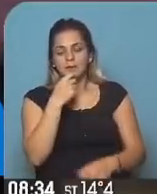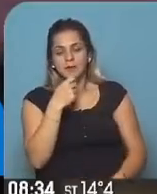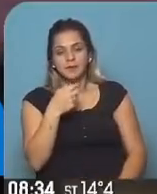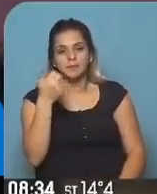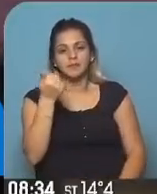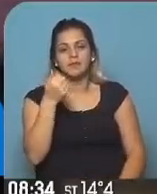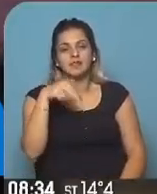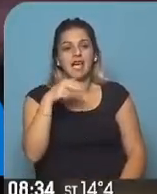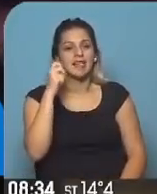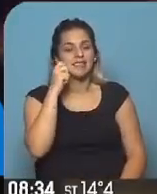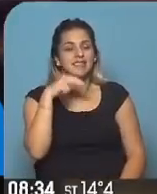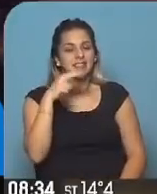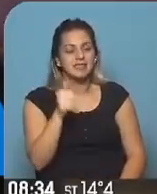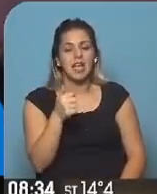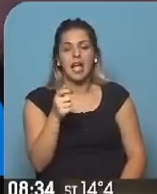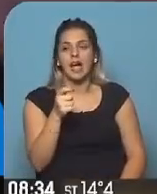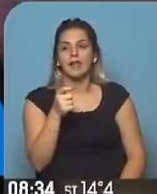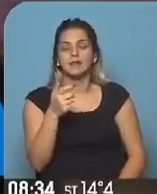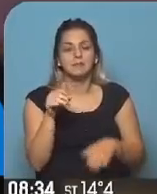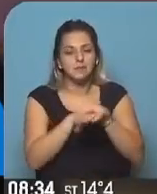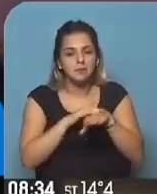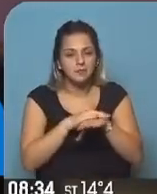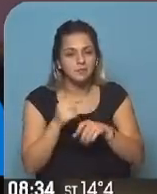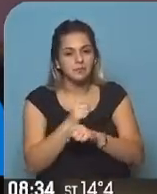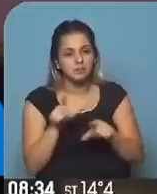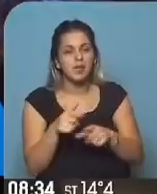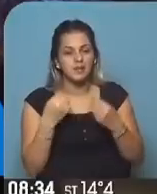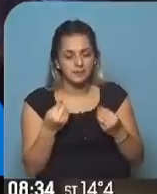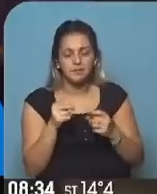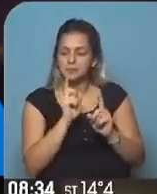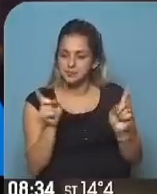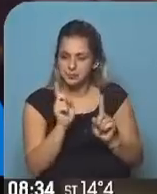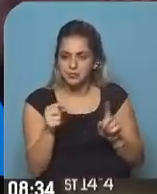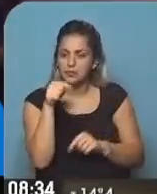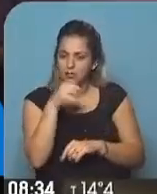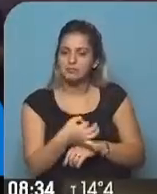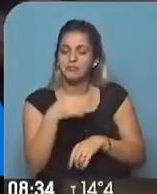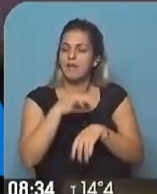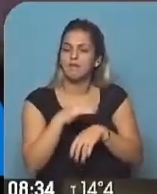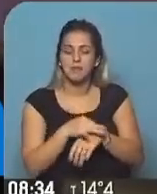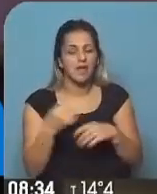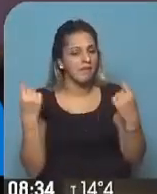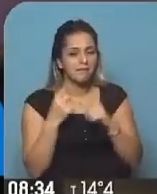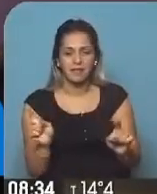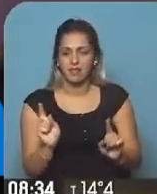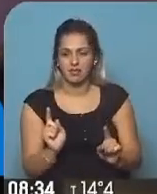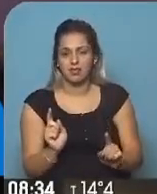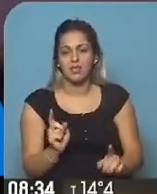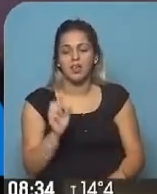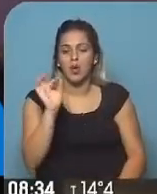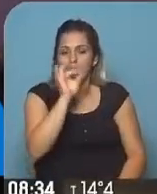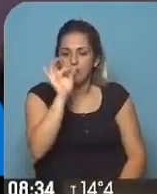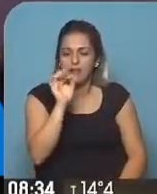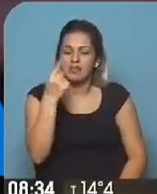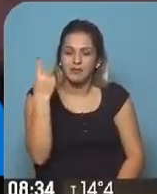mal curada. En realidad esto no es una angina mal curada, esto es una enfermedad diferente, con una bacteria que